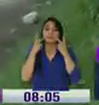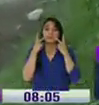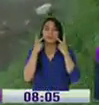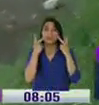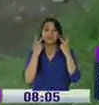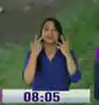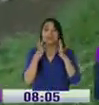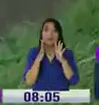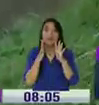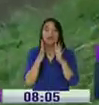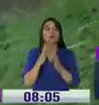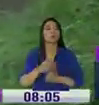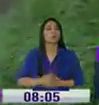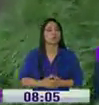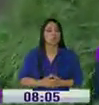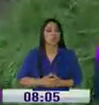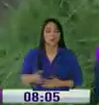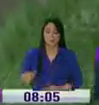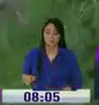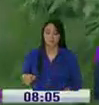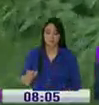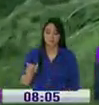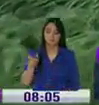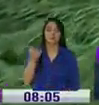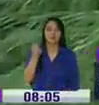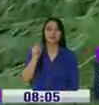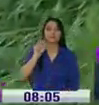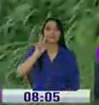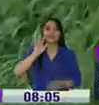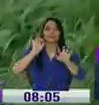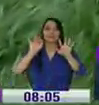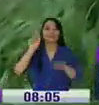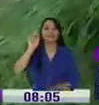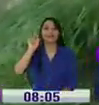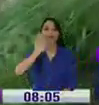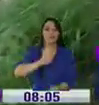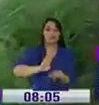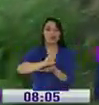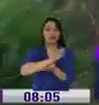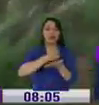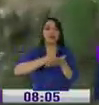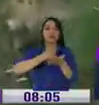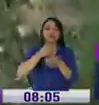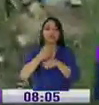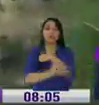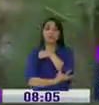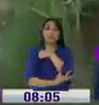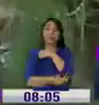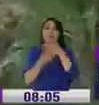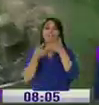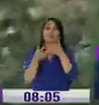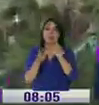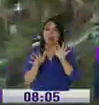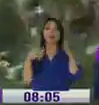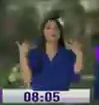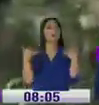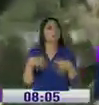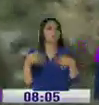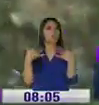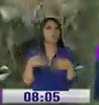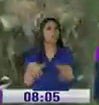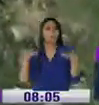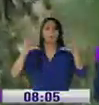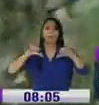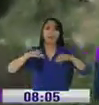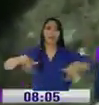imágenes, pues, de este pasaje S27K de aquí del barrio La Lucha de los Pobres, pues, está realmente en muy